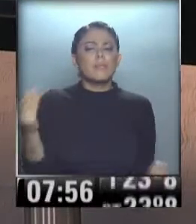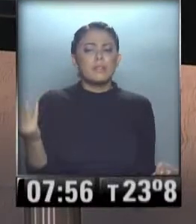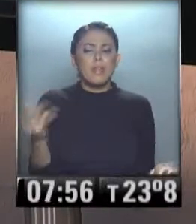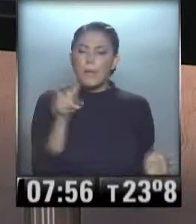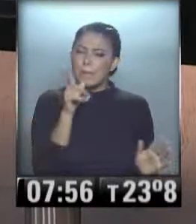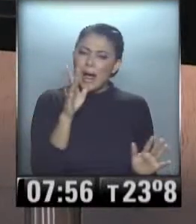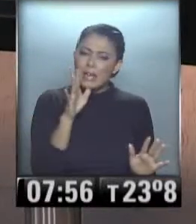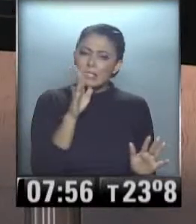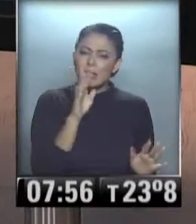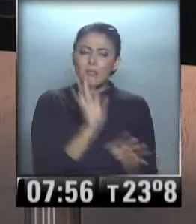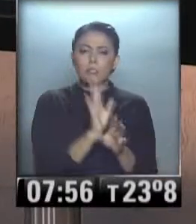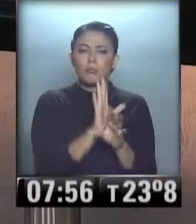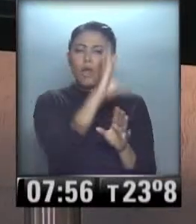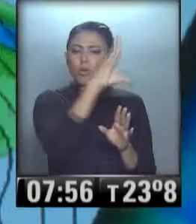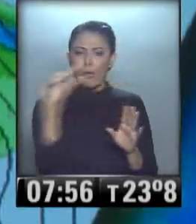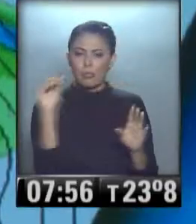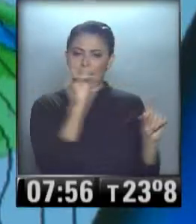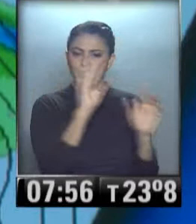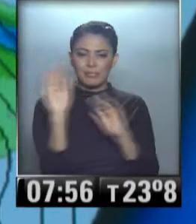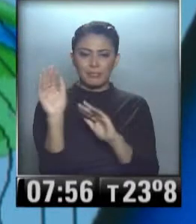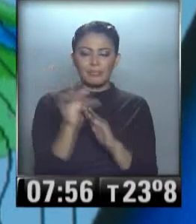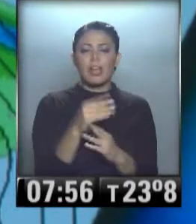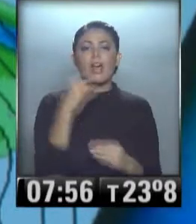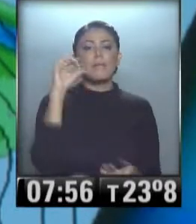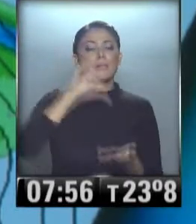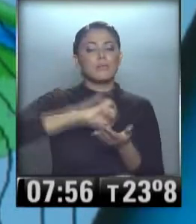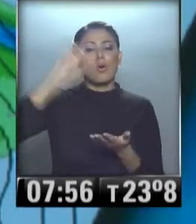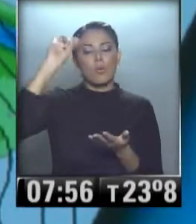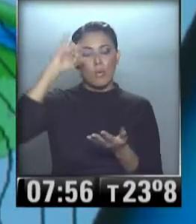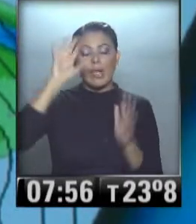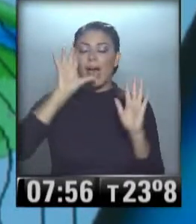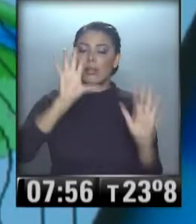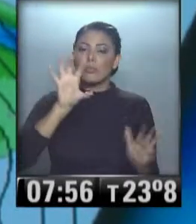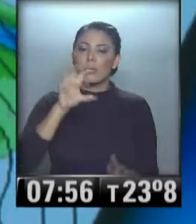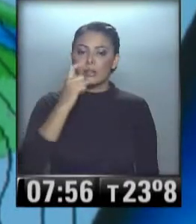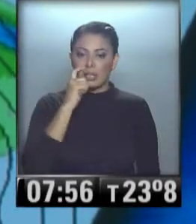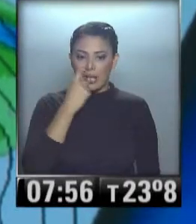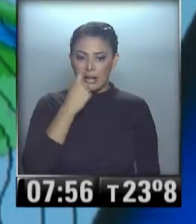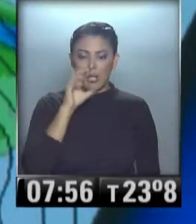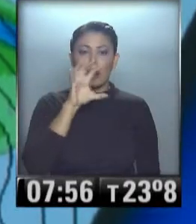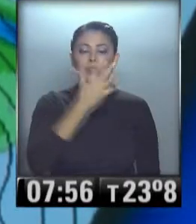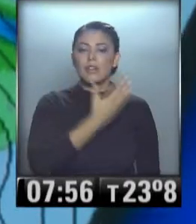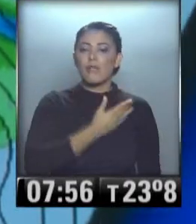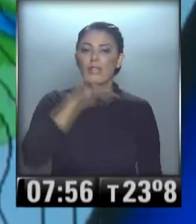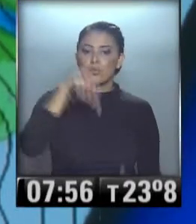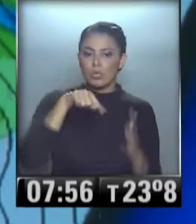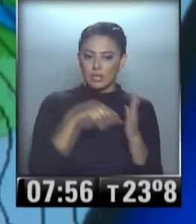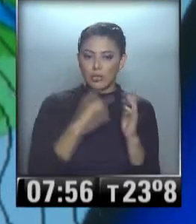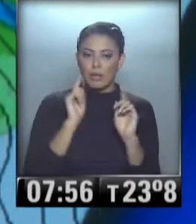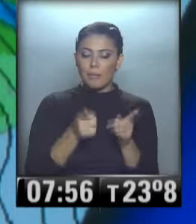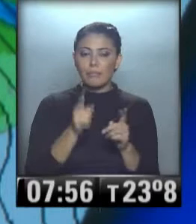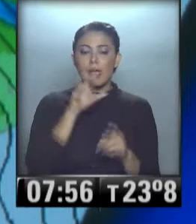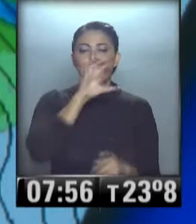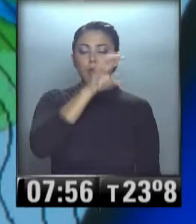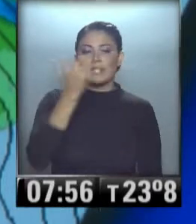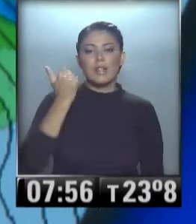Parece calcado el mapa. República Oriental del Uruguay, atención Entre Ríos, sur centro de Santa Fe, en el este de